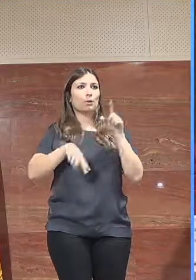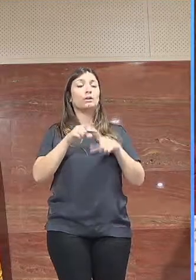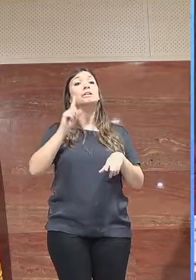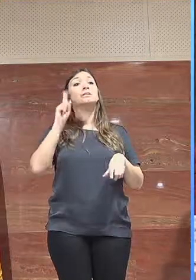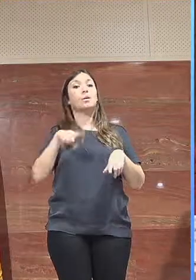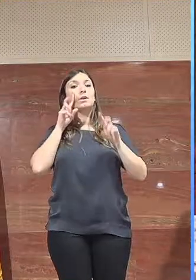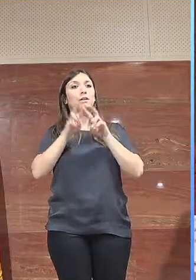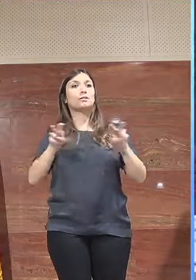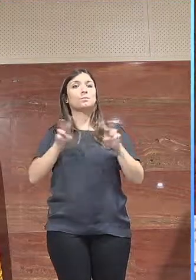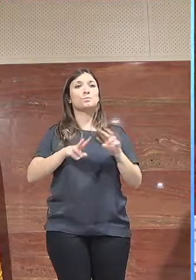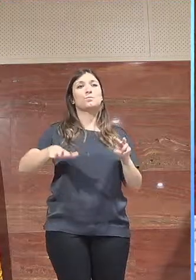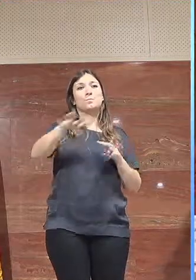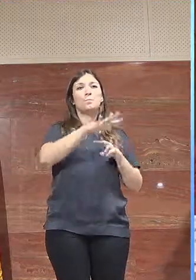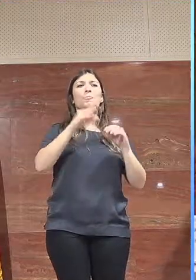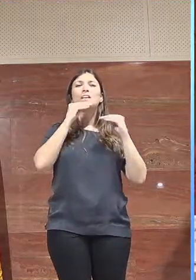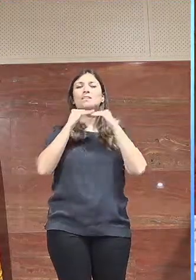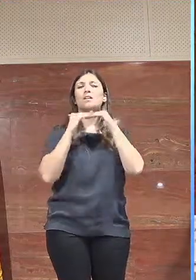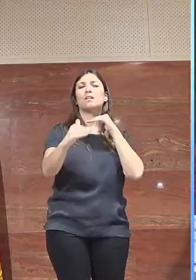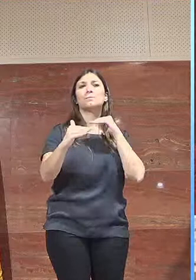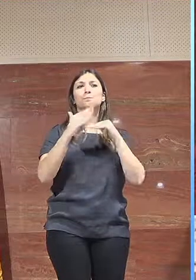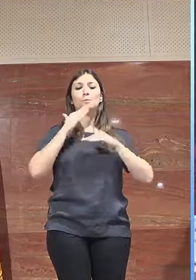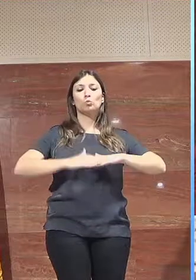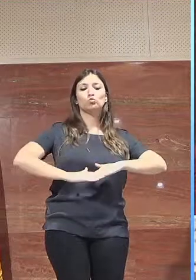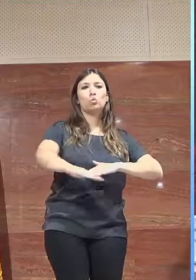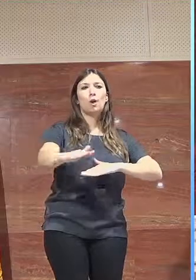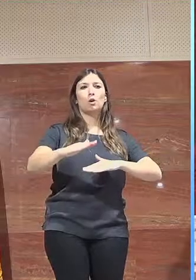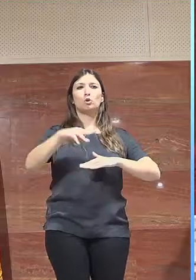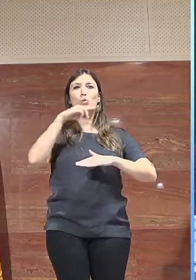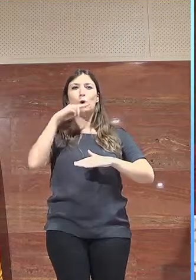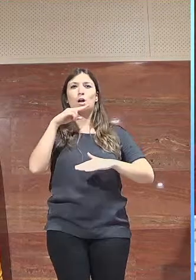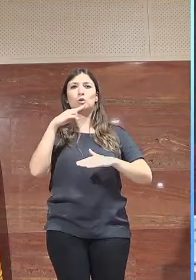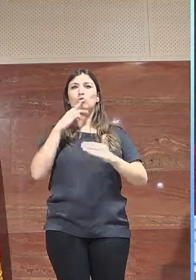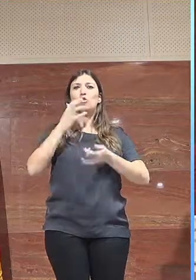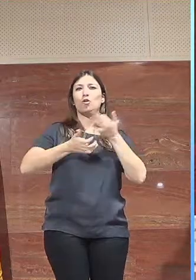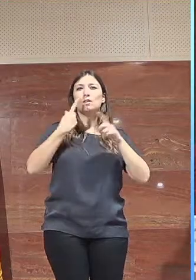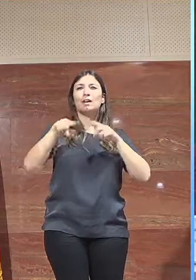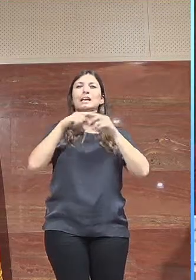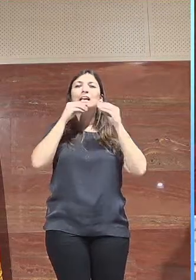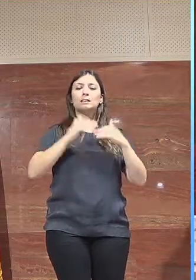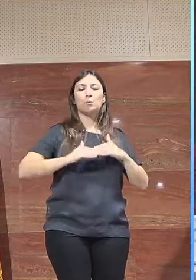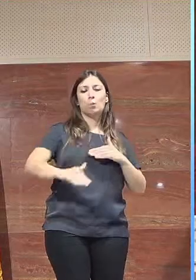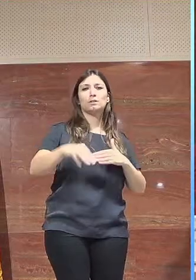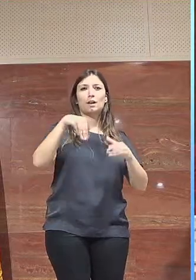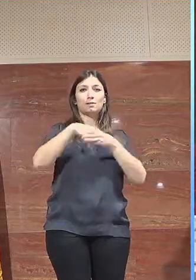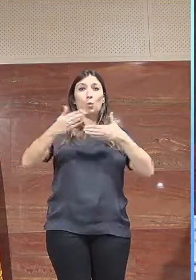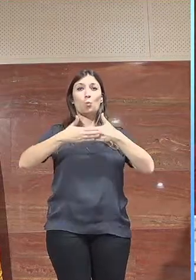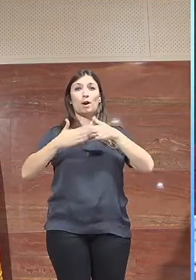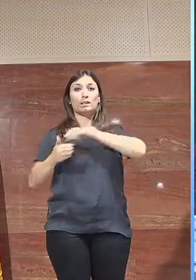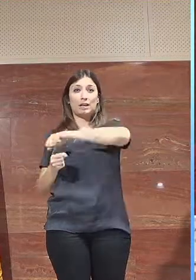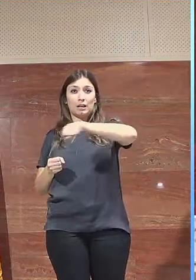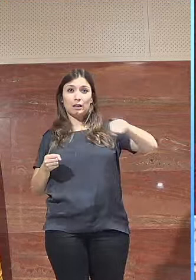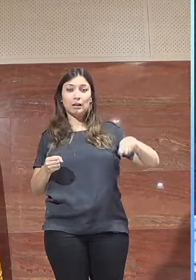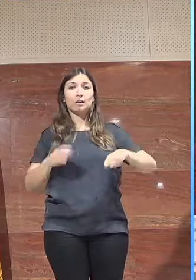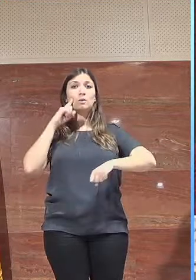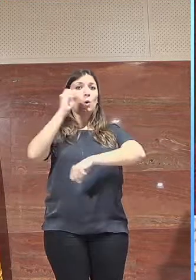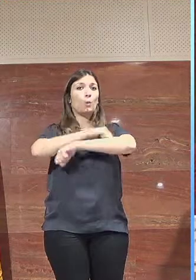analizábamos también pavimentos y revestimientos, todo lo que tiene que ver con suelos, si parecen baño, cocina, etcétera. Puertas interiores de paso, ventanas,